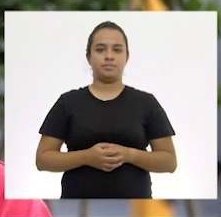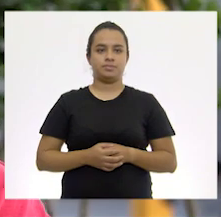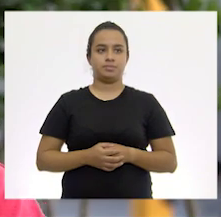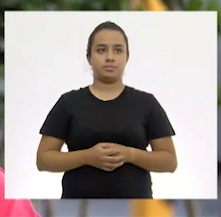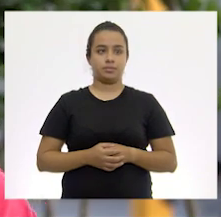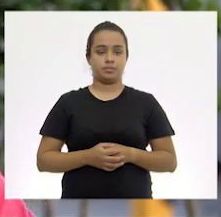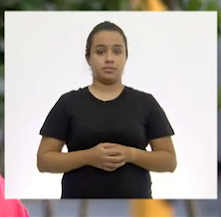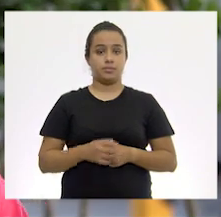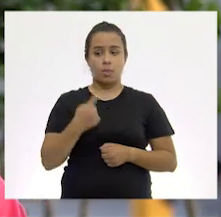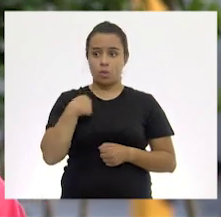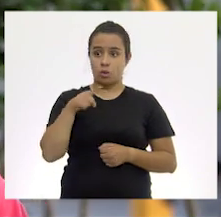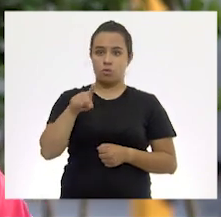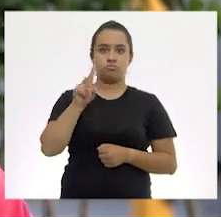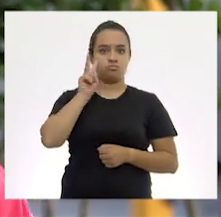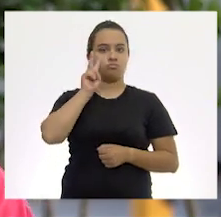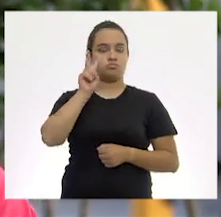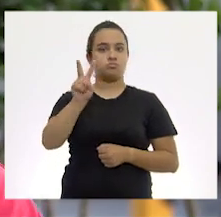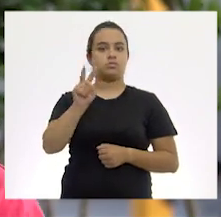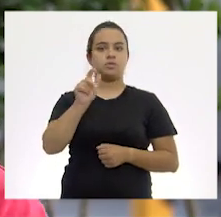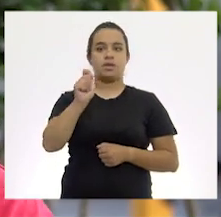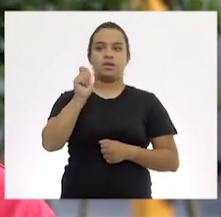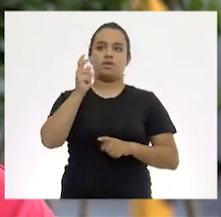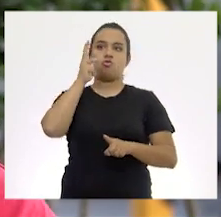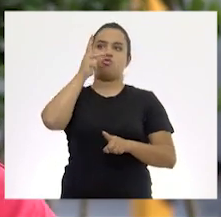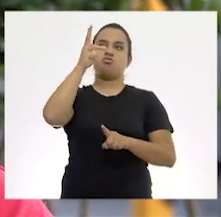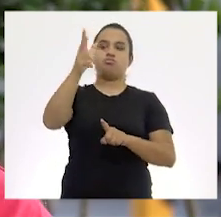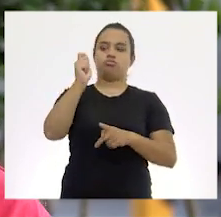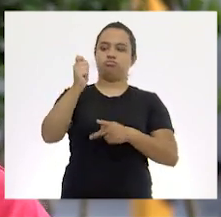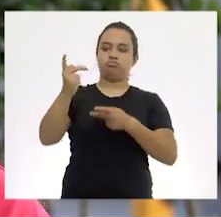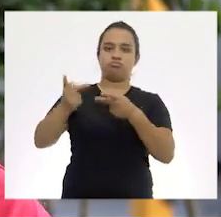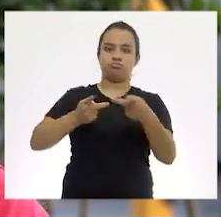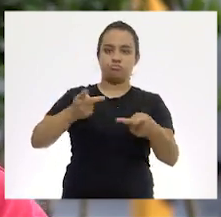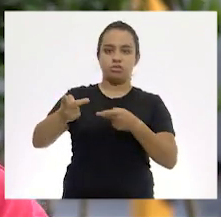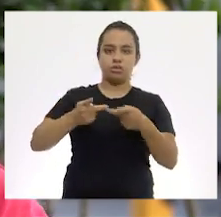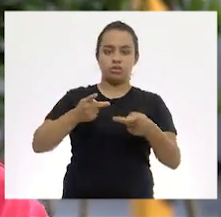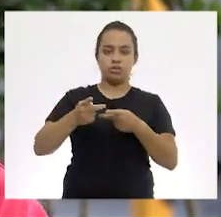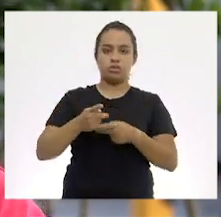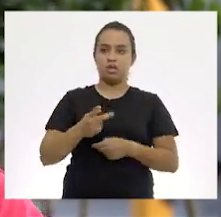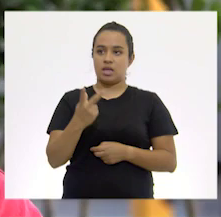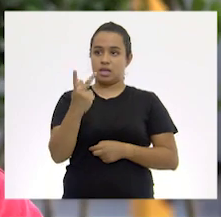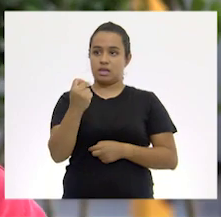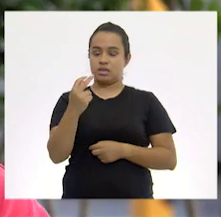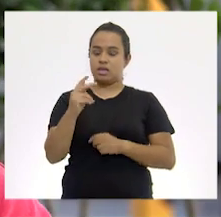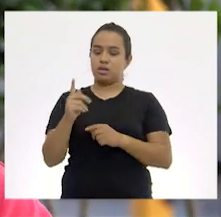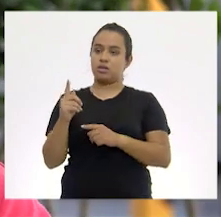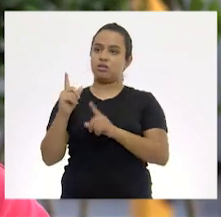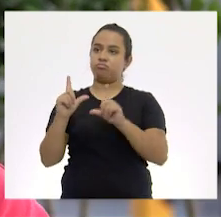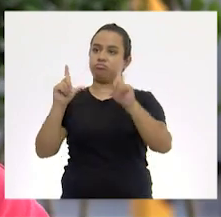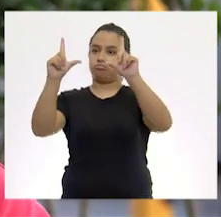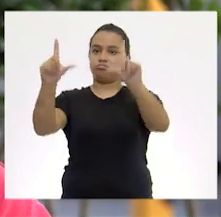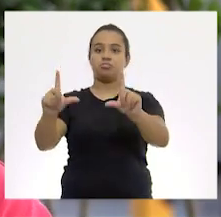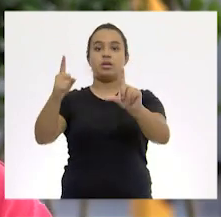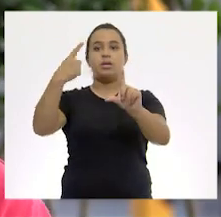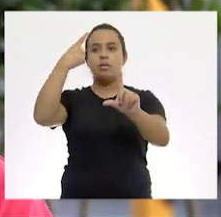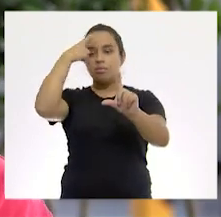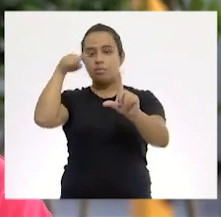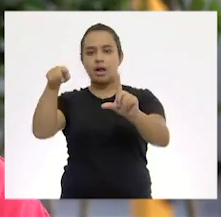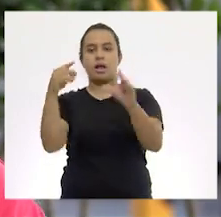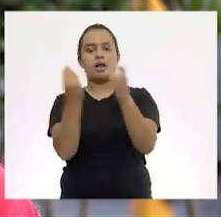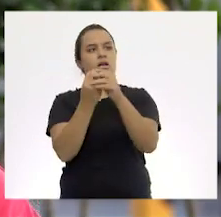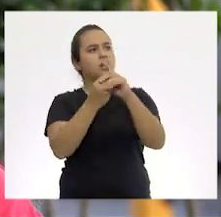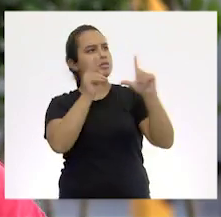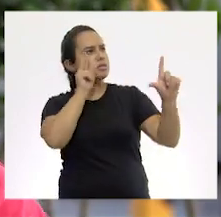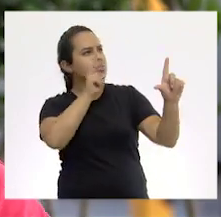Un acierto que veo es que nos están preparando para el futuro. Nos están poniendo enfrente de una tele a ver clases,